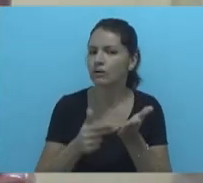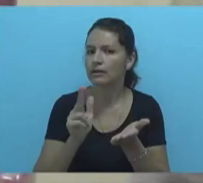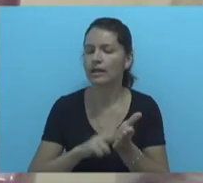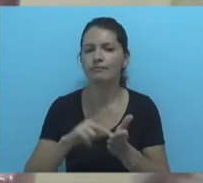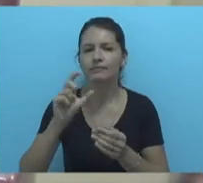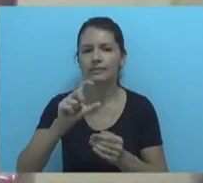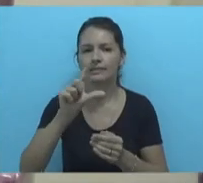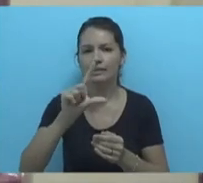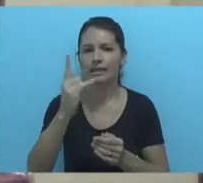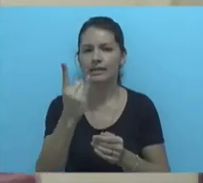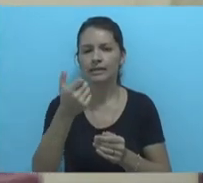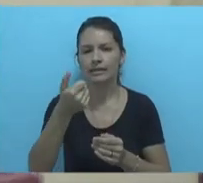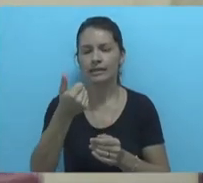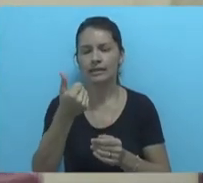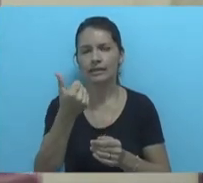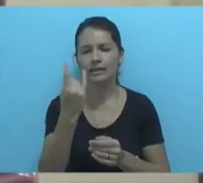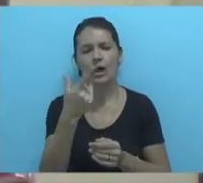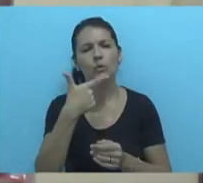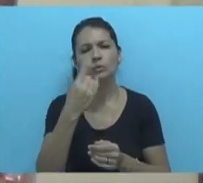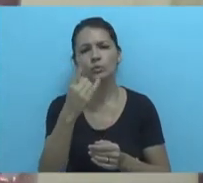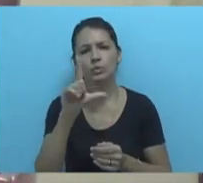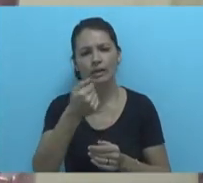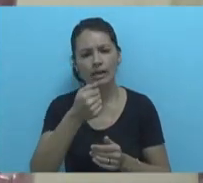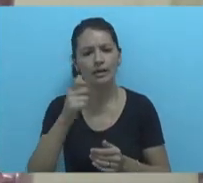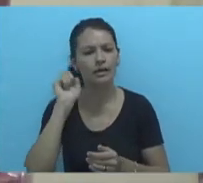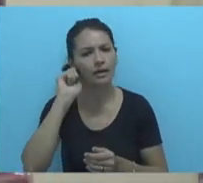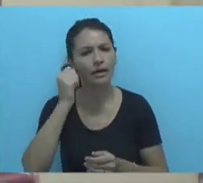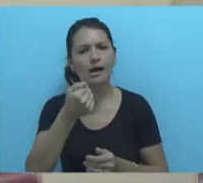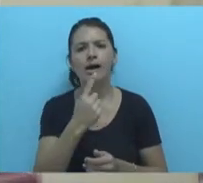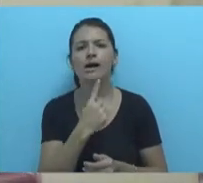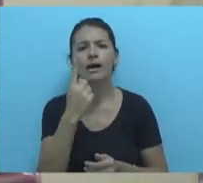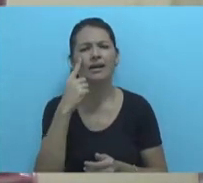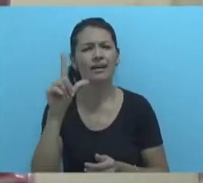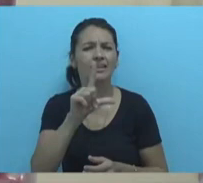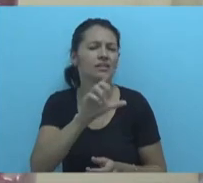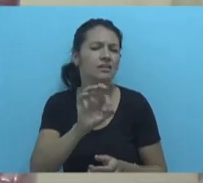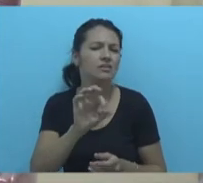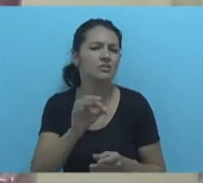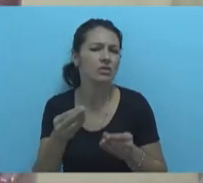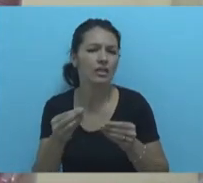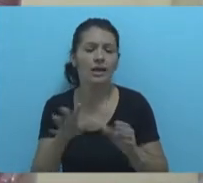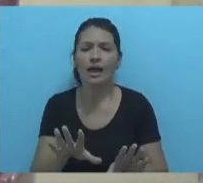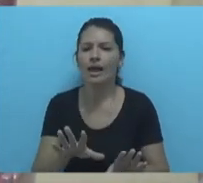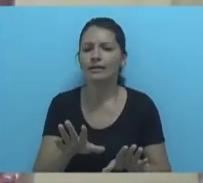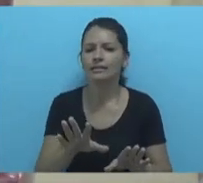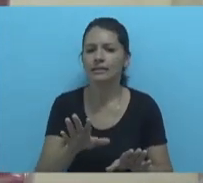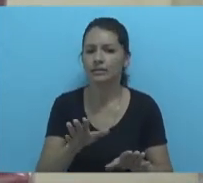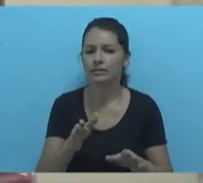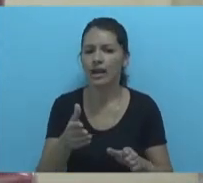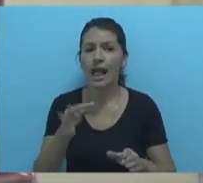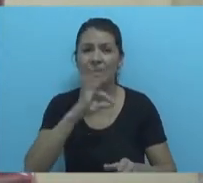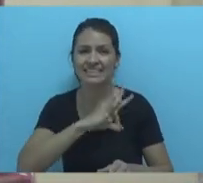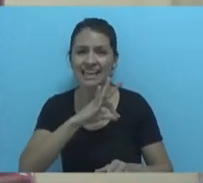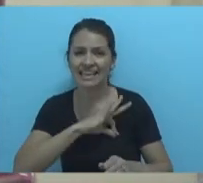en función de declaraciones del gobernador que ha manifestado que existe la decisión política de que los